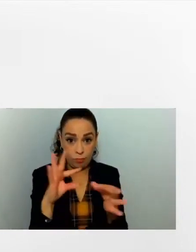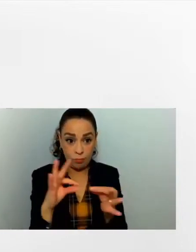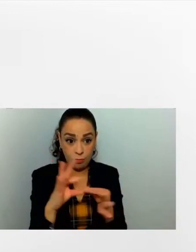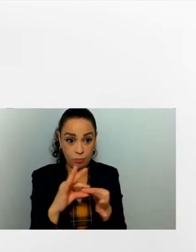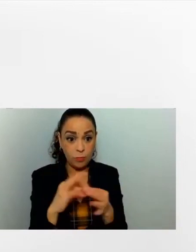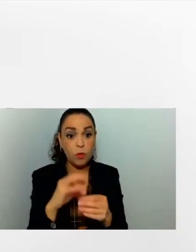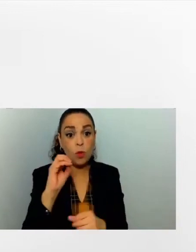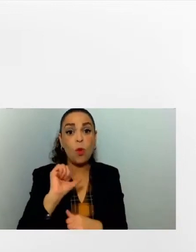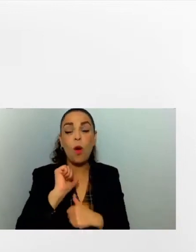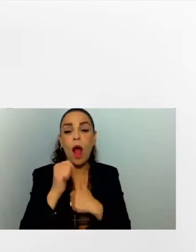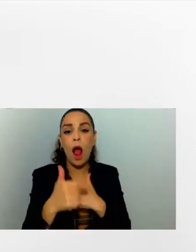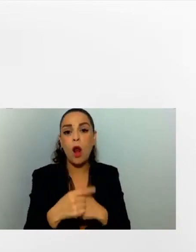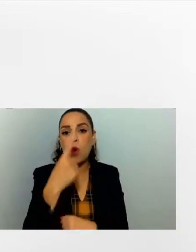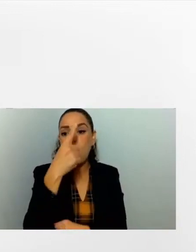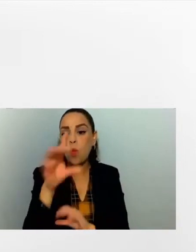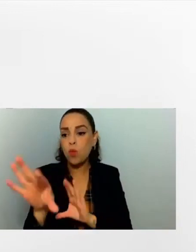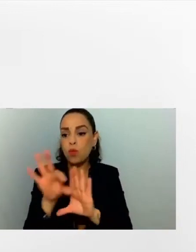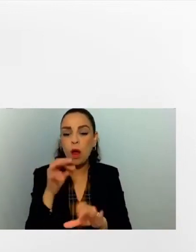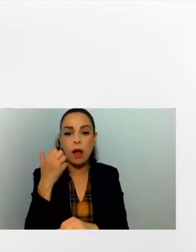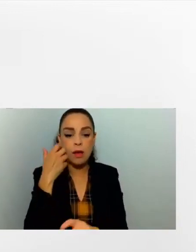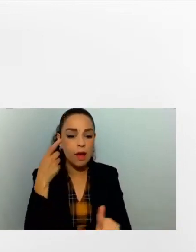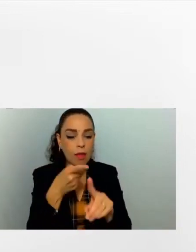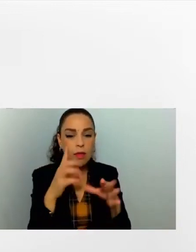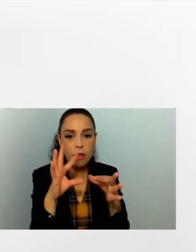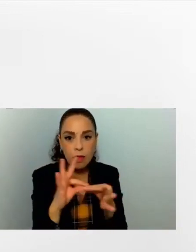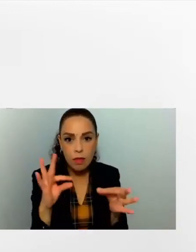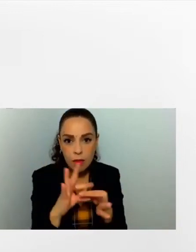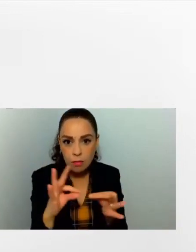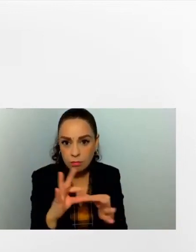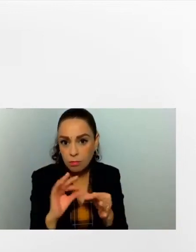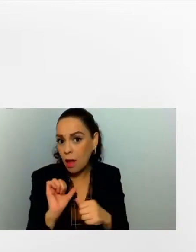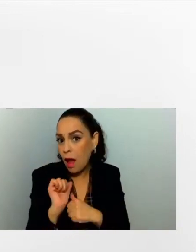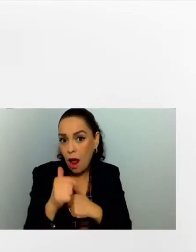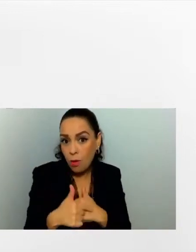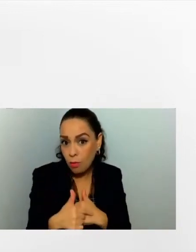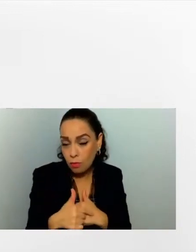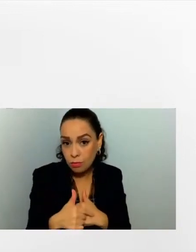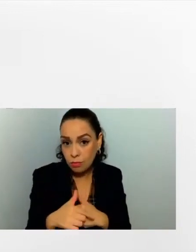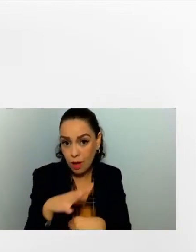gustaría señalar o algo en específico del cuaderno.